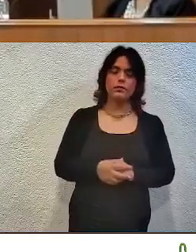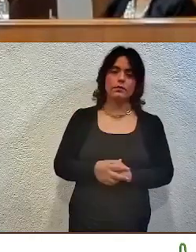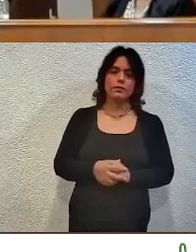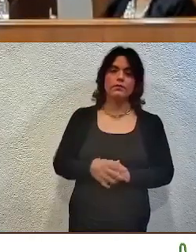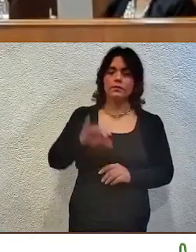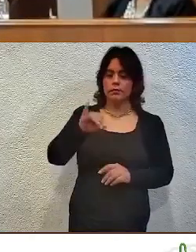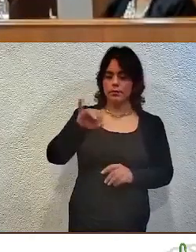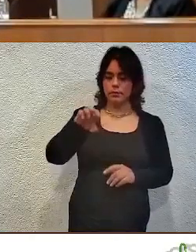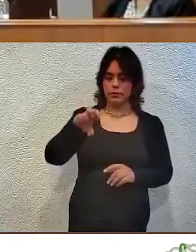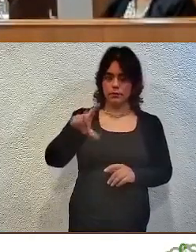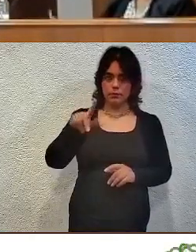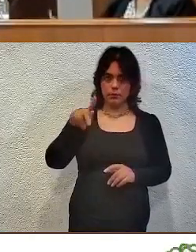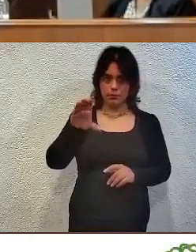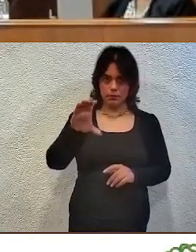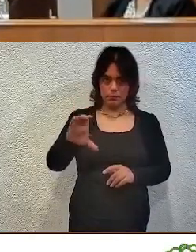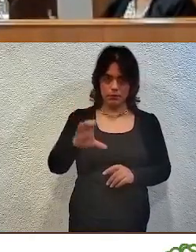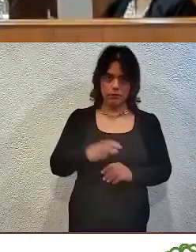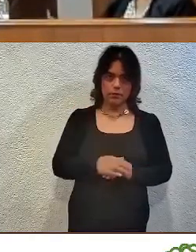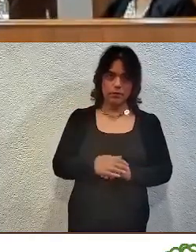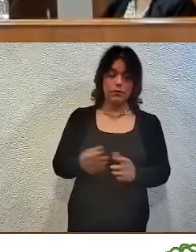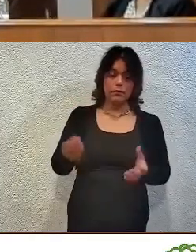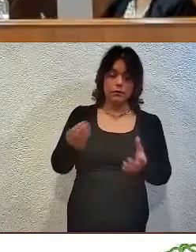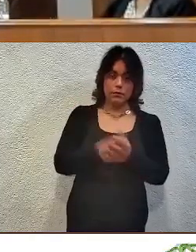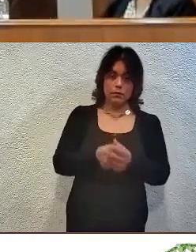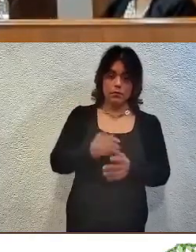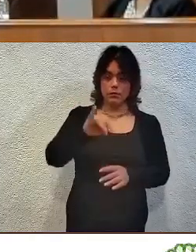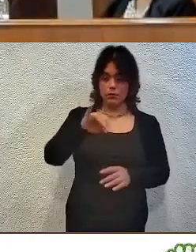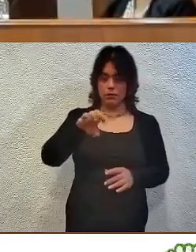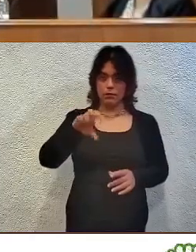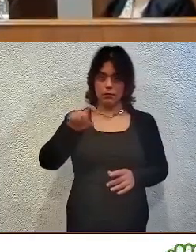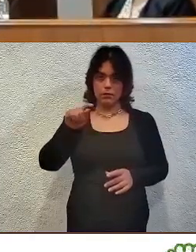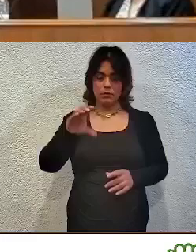Estado de Guerrero, dentro del expediente